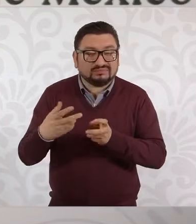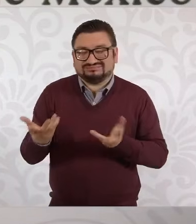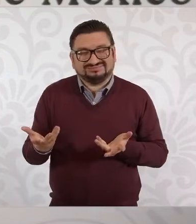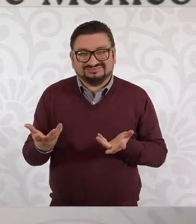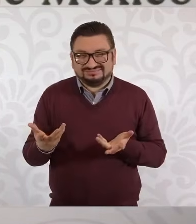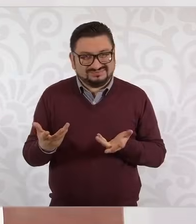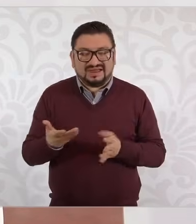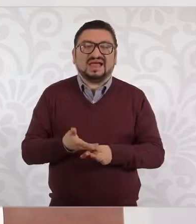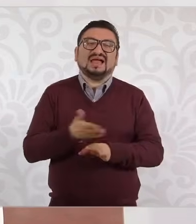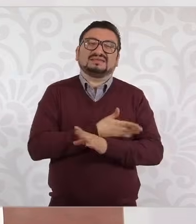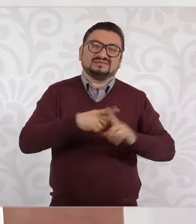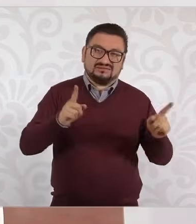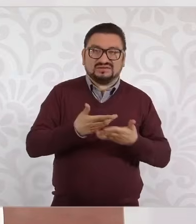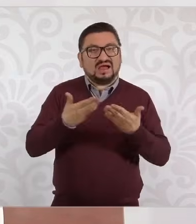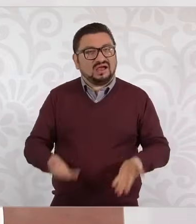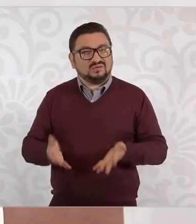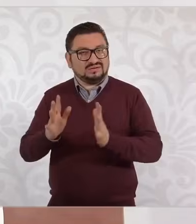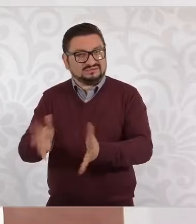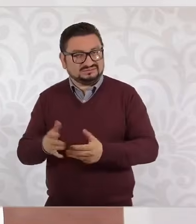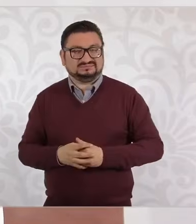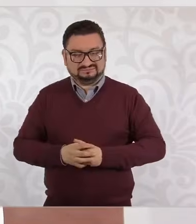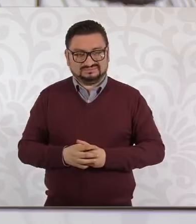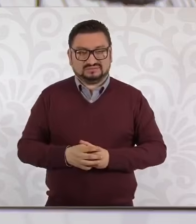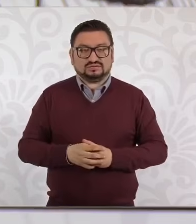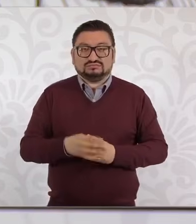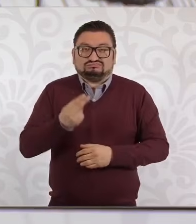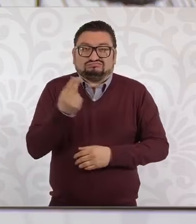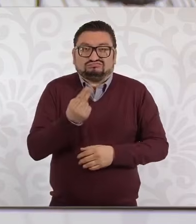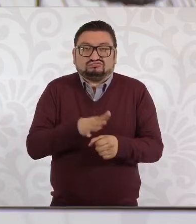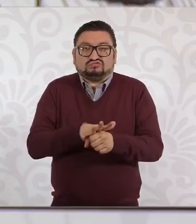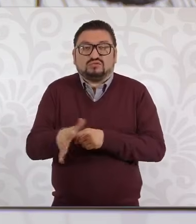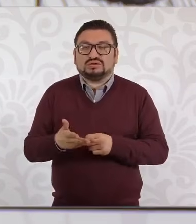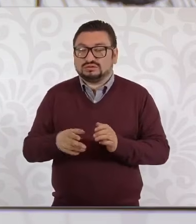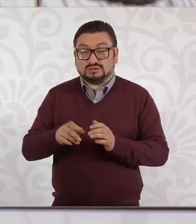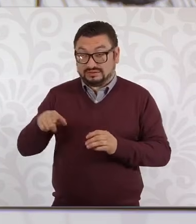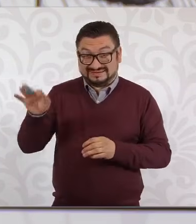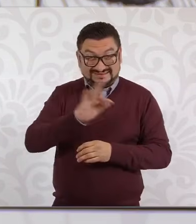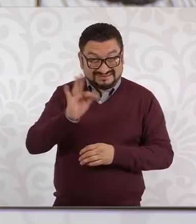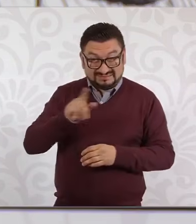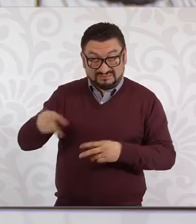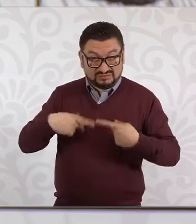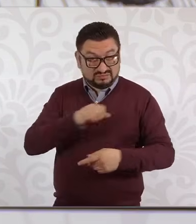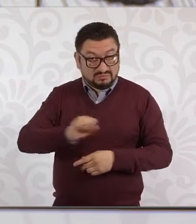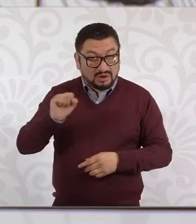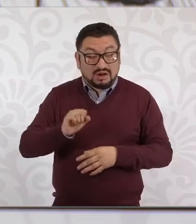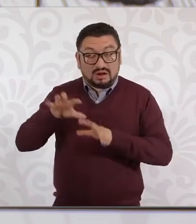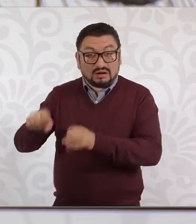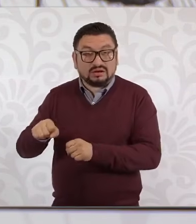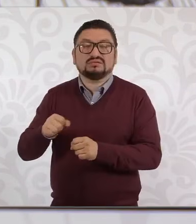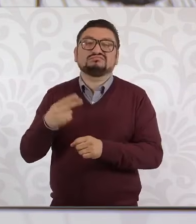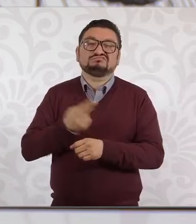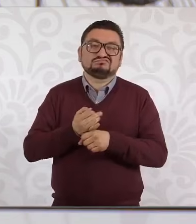Eso antes era distinto, ahora es así. Entonces, ¿qué se necesita para detener a presuntos delincuentes? Pues más